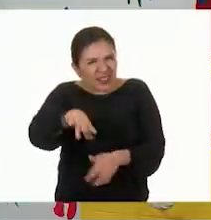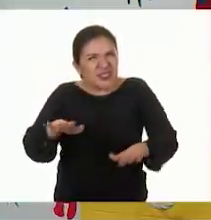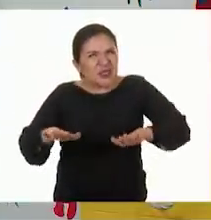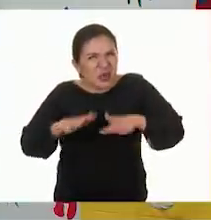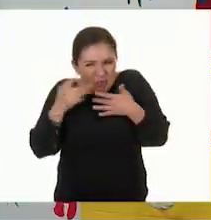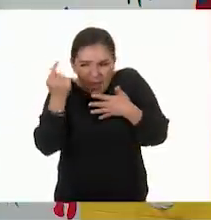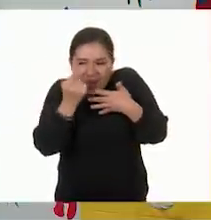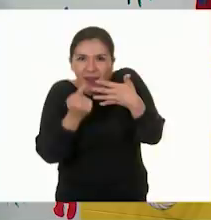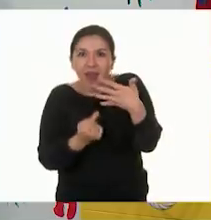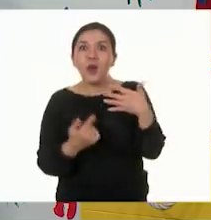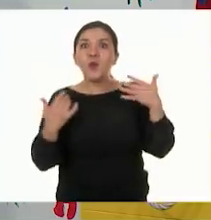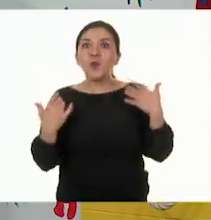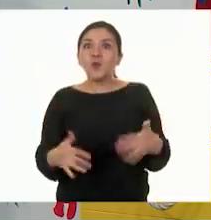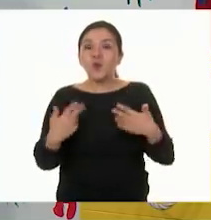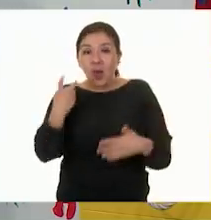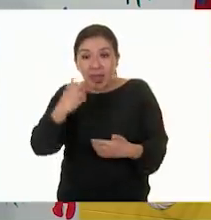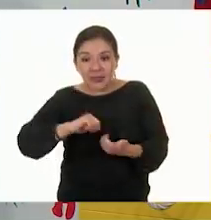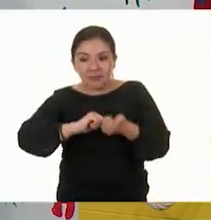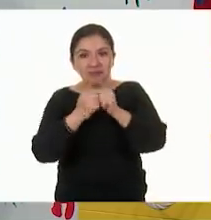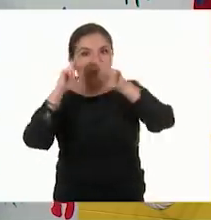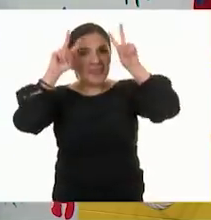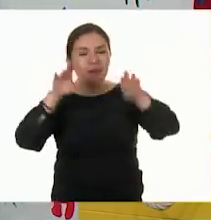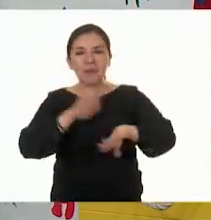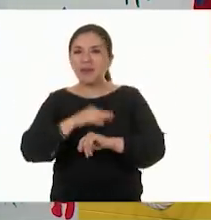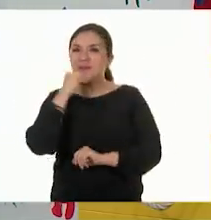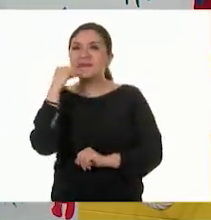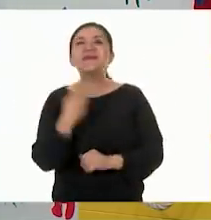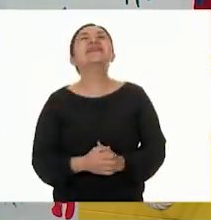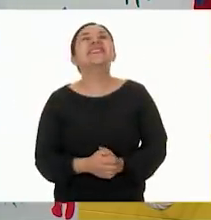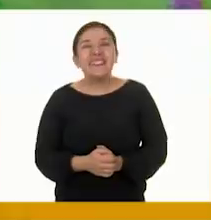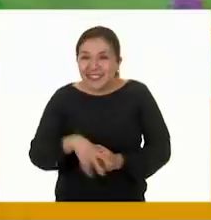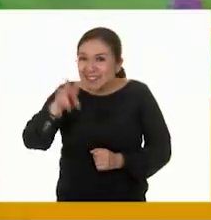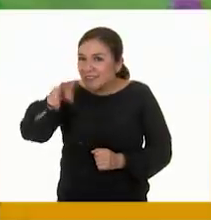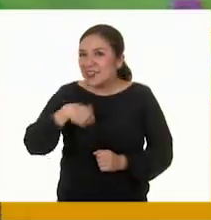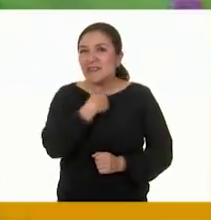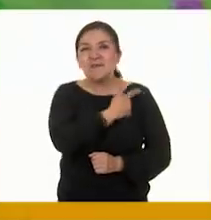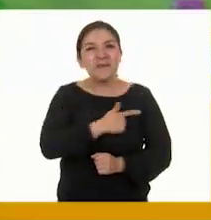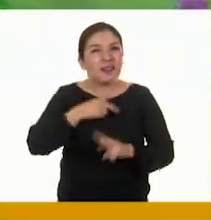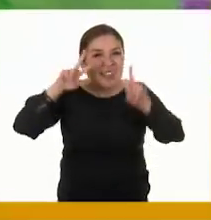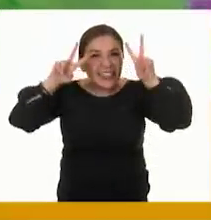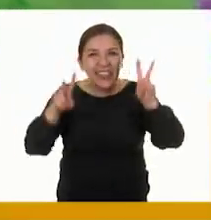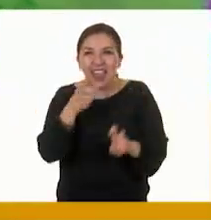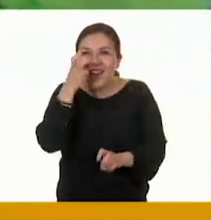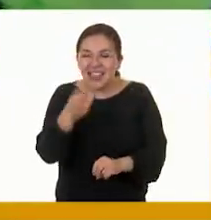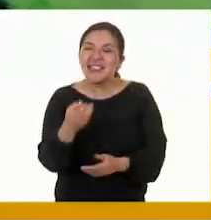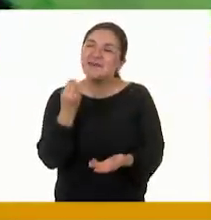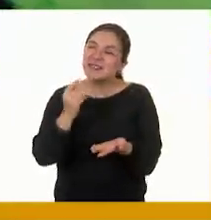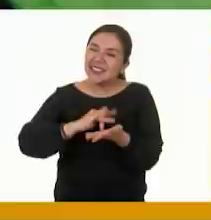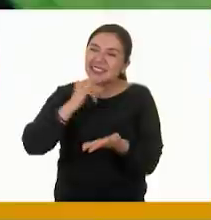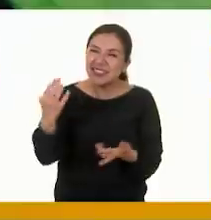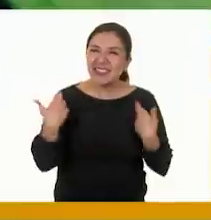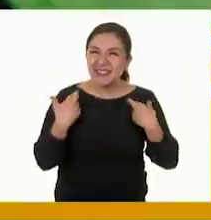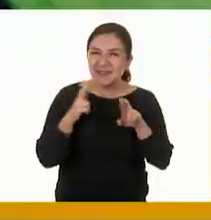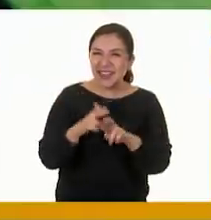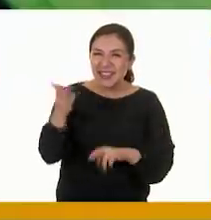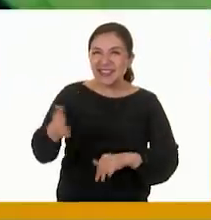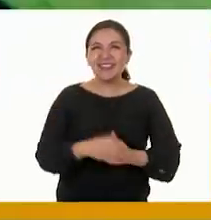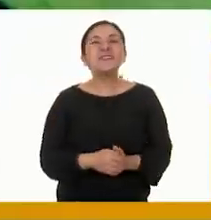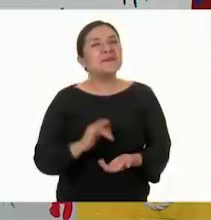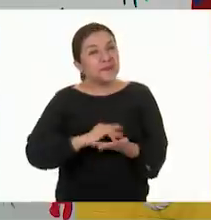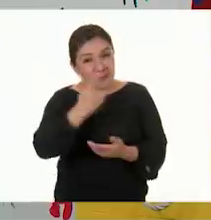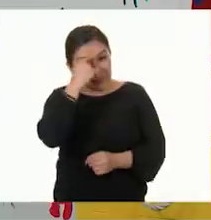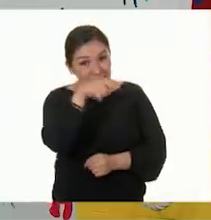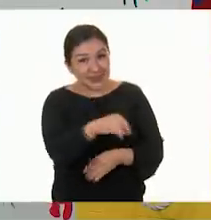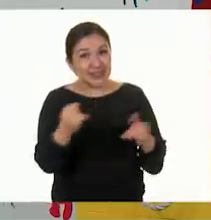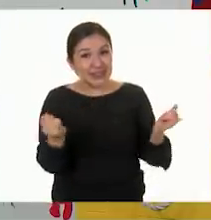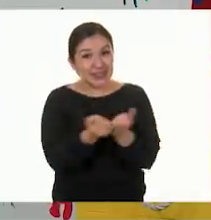es el sonido. Creo que se va a volver uno de nuestros temas más favoritos. Ya es uno de mis temas favoritos. Muchas gracias, profe Ezequiel. Gracias a ti,